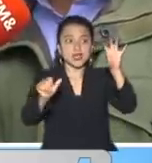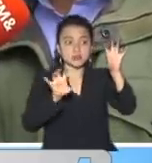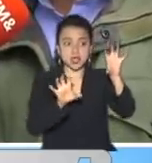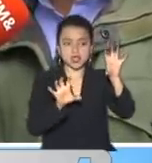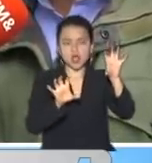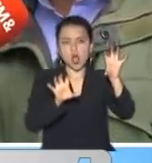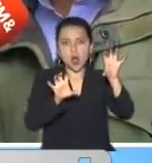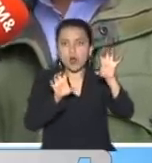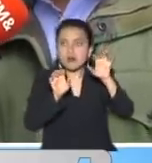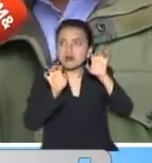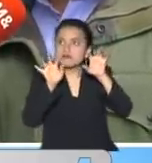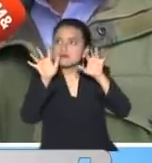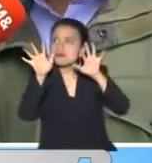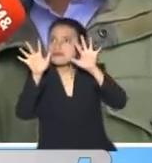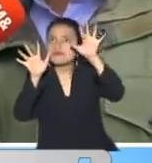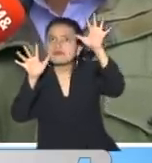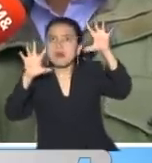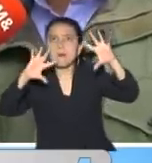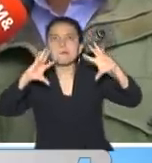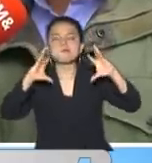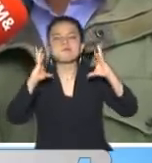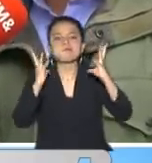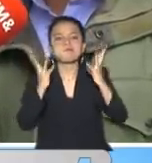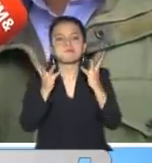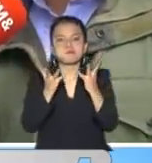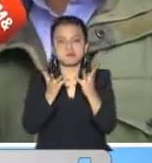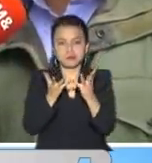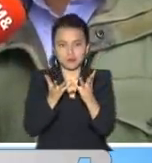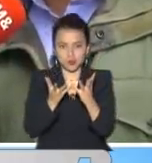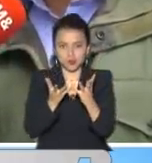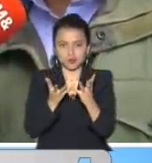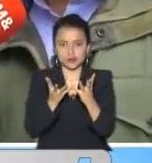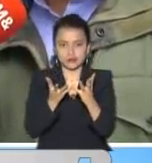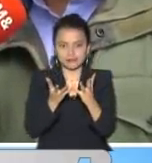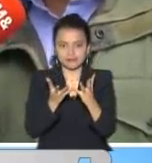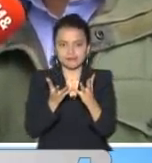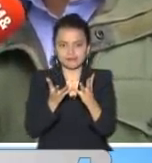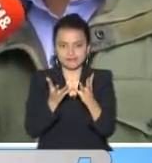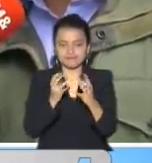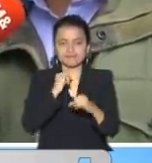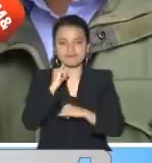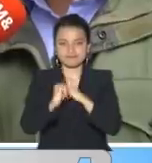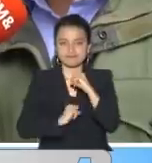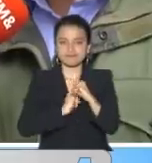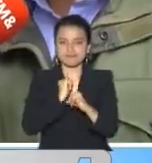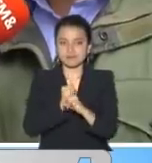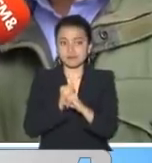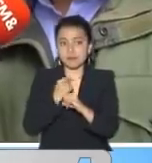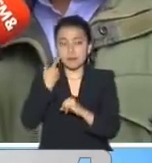de la otan o en el peor de los escenarios y esto llegaron a confrontación internacional